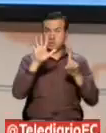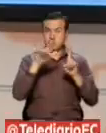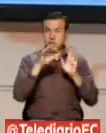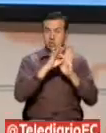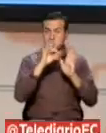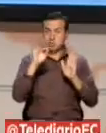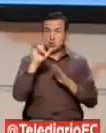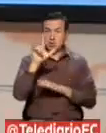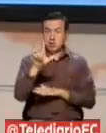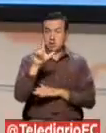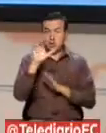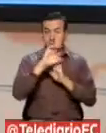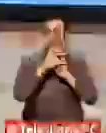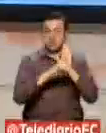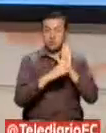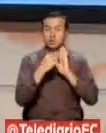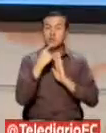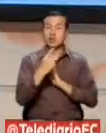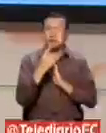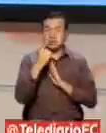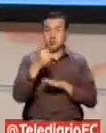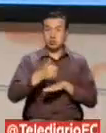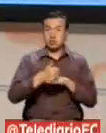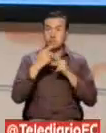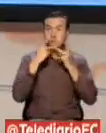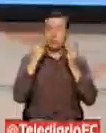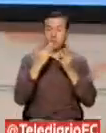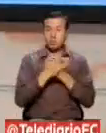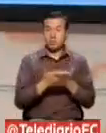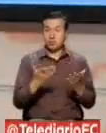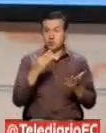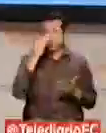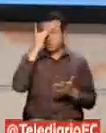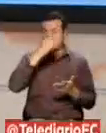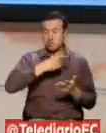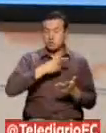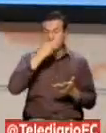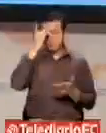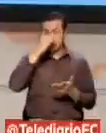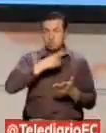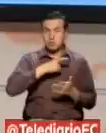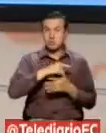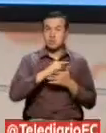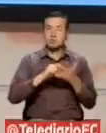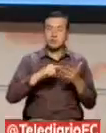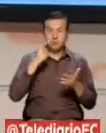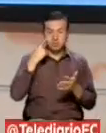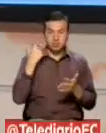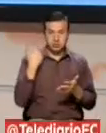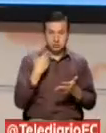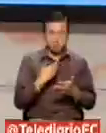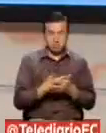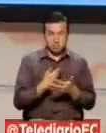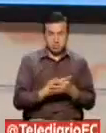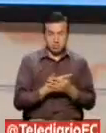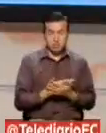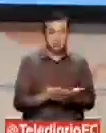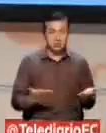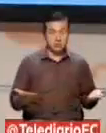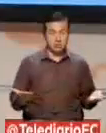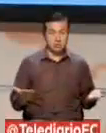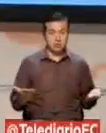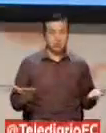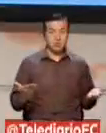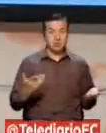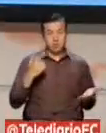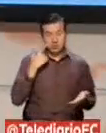de la Constitución, que establece que los actos de poder público, entre esos las resoluciones, tienen que ser fundamentadas. Y el fundamento es